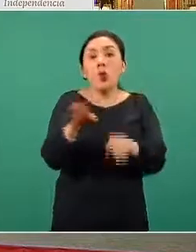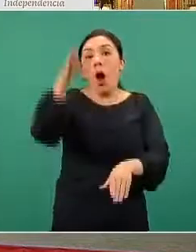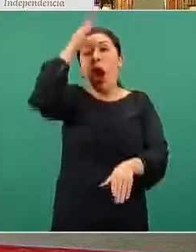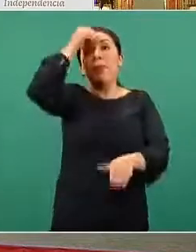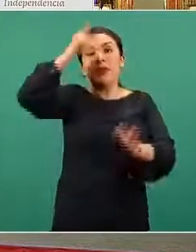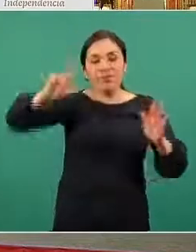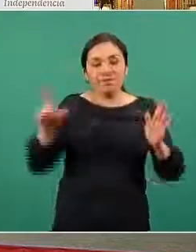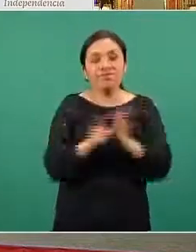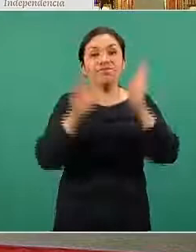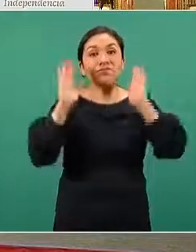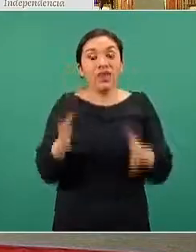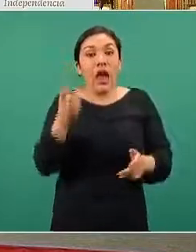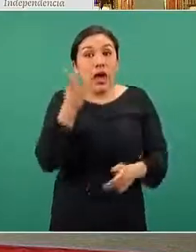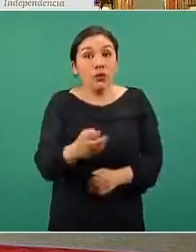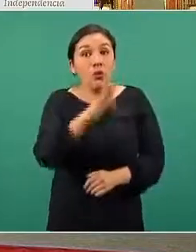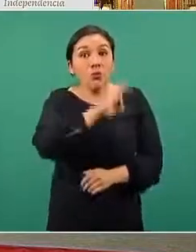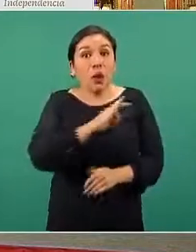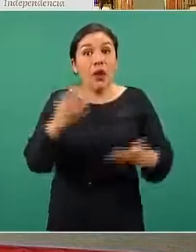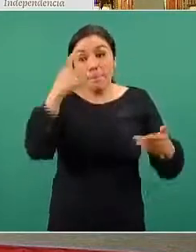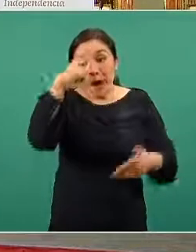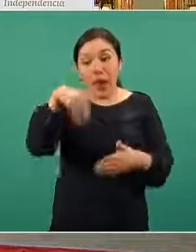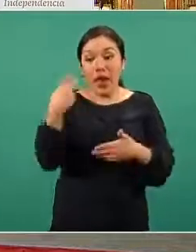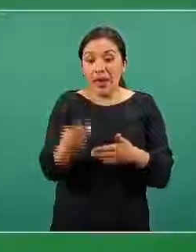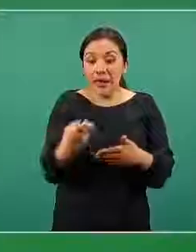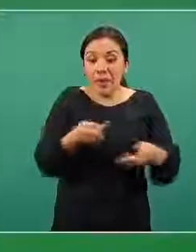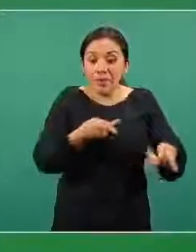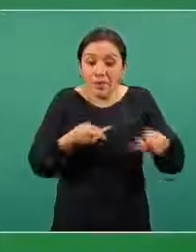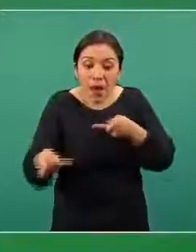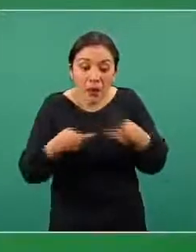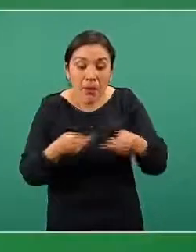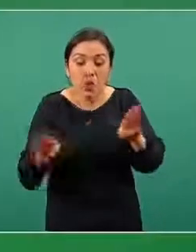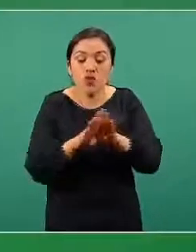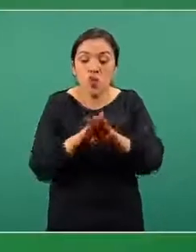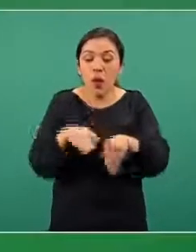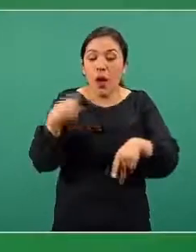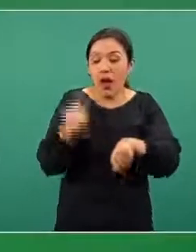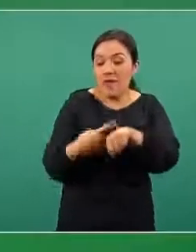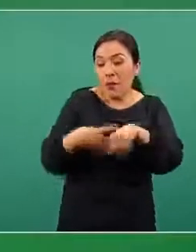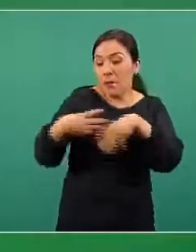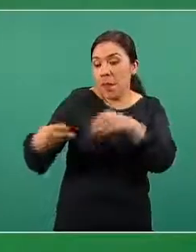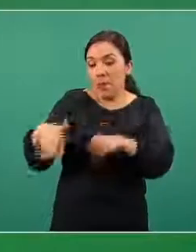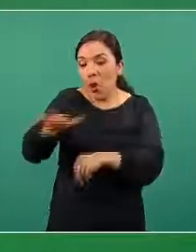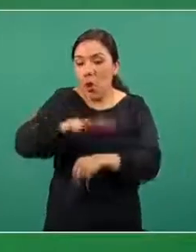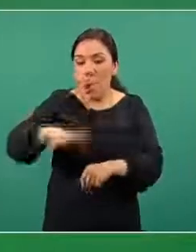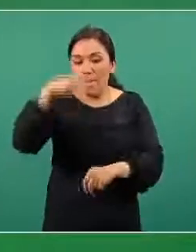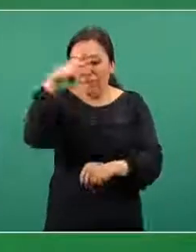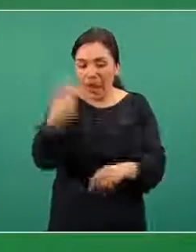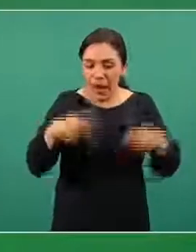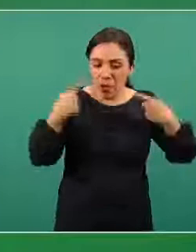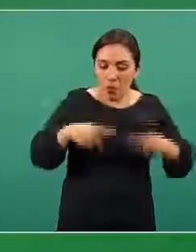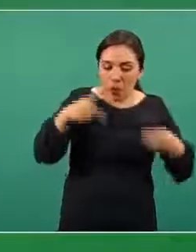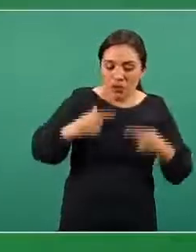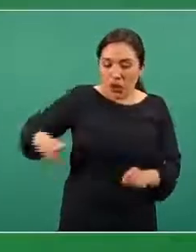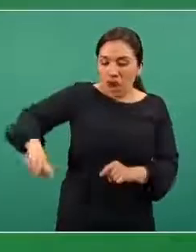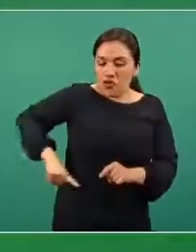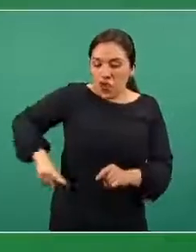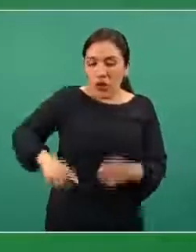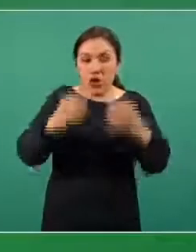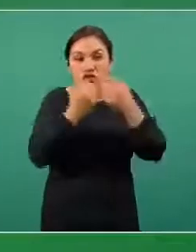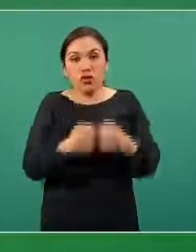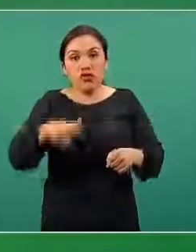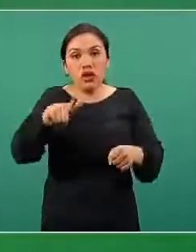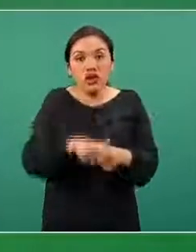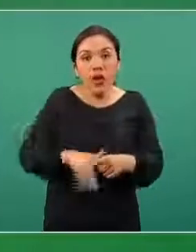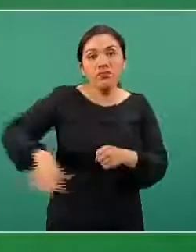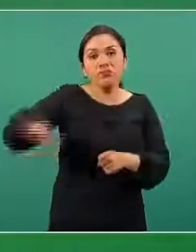aprendizaje que podemos tener para el manejo de la pandemia como mexicanas, como mexicanos, como gobiernos, como sociedad, como